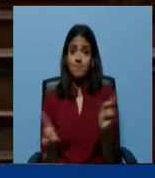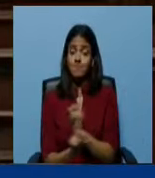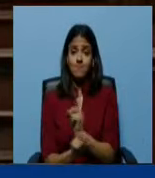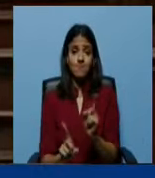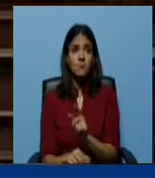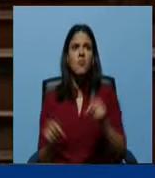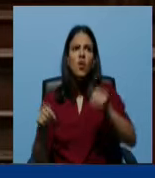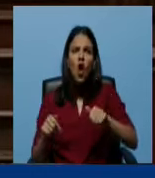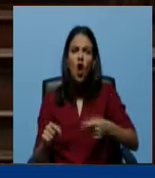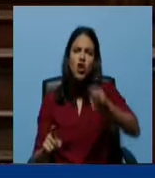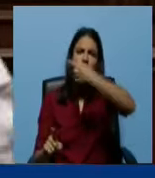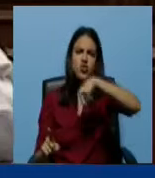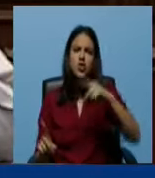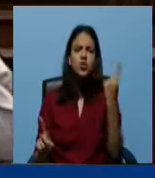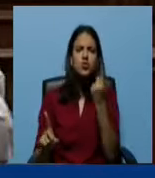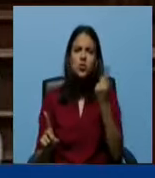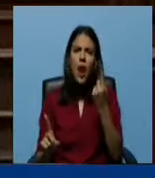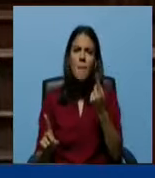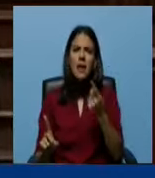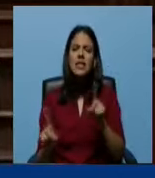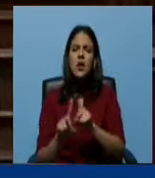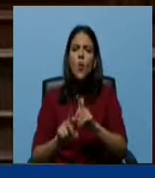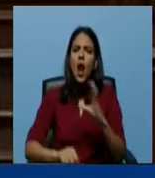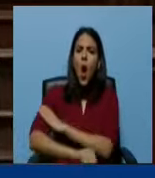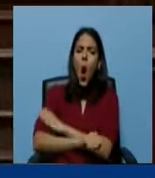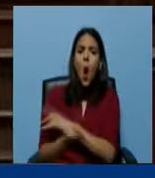Hoy no solo tenemos una oposición,